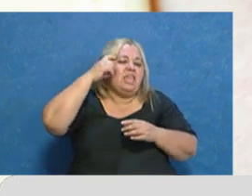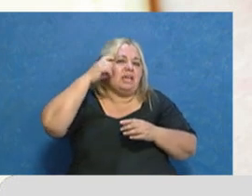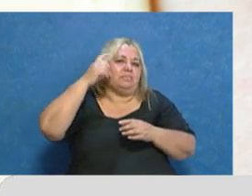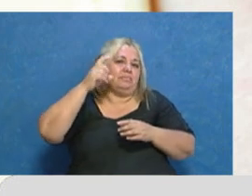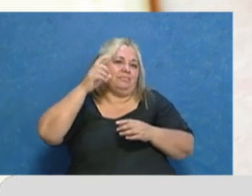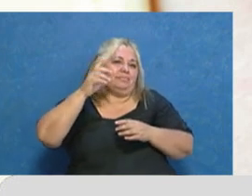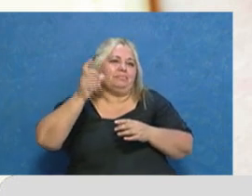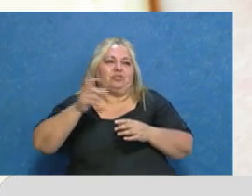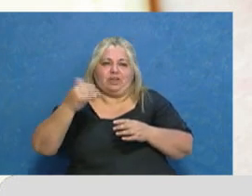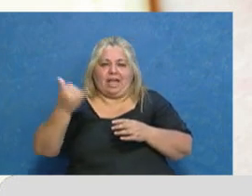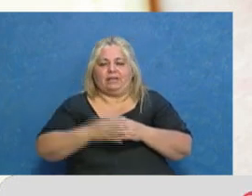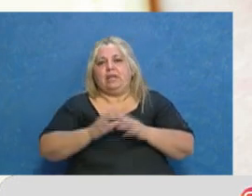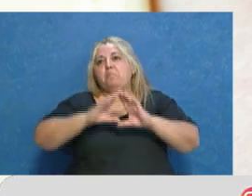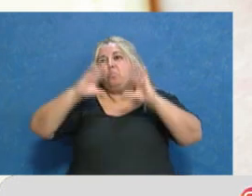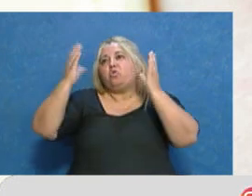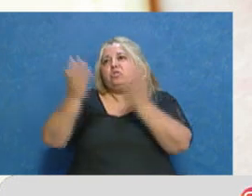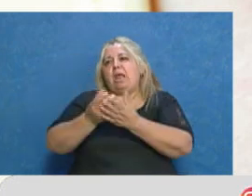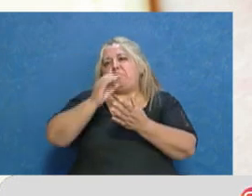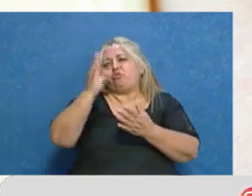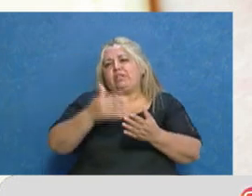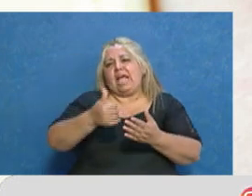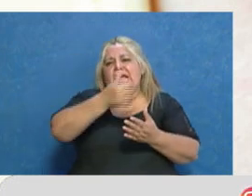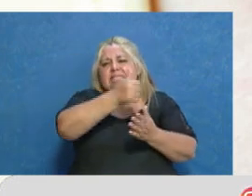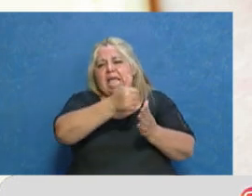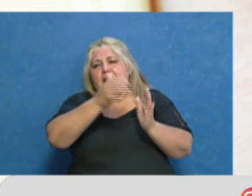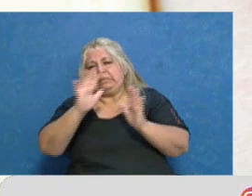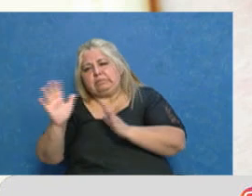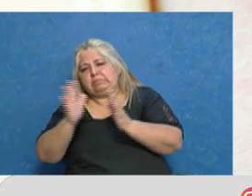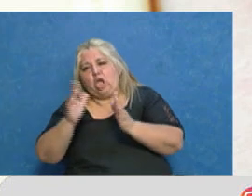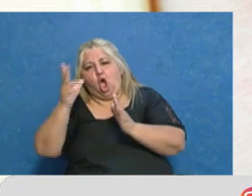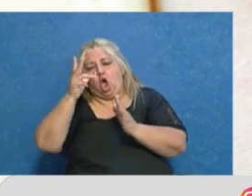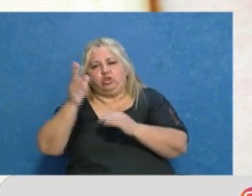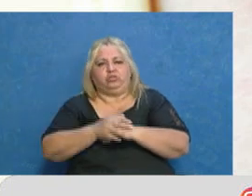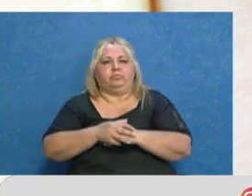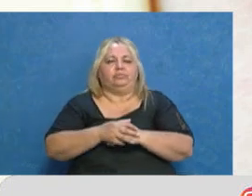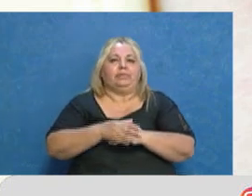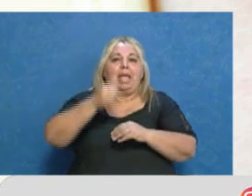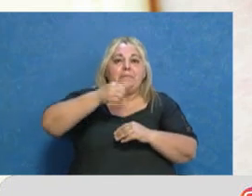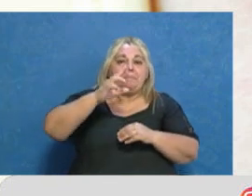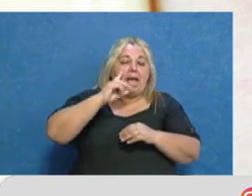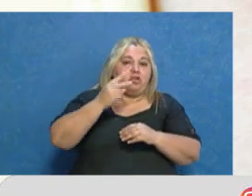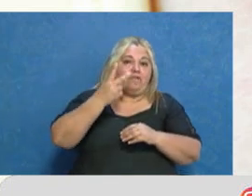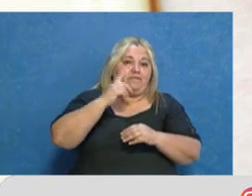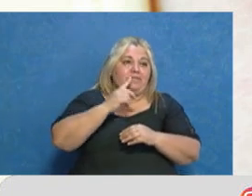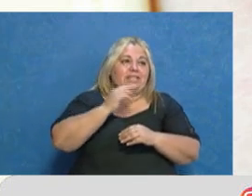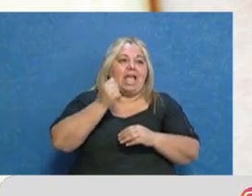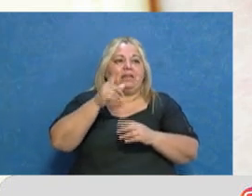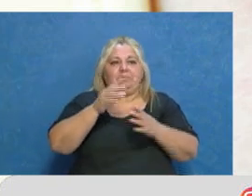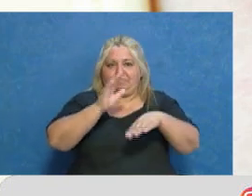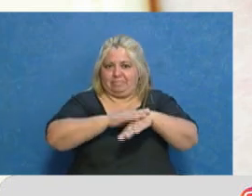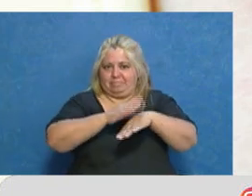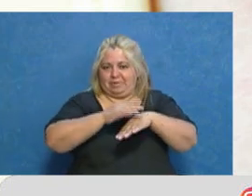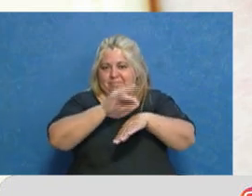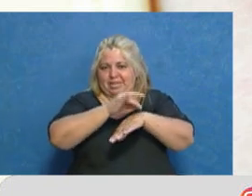mundial es del 6% al 8%. Nosotros escuchamos a Mario Vitar, que es médico dermatólogo, que es el